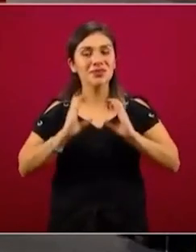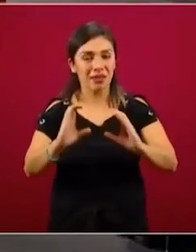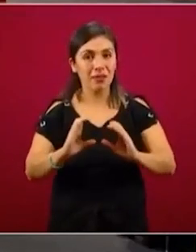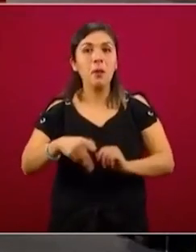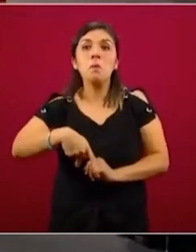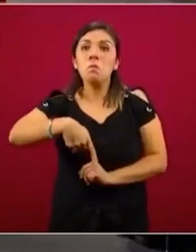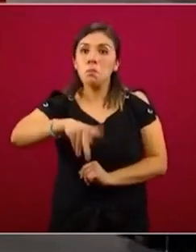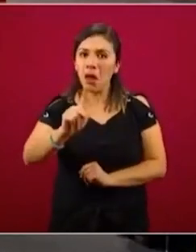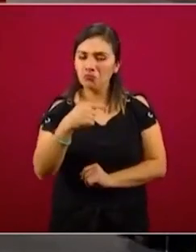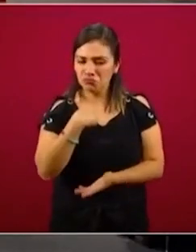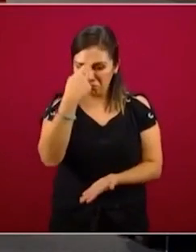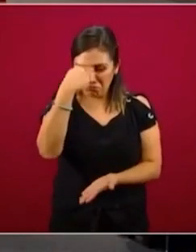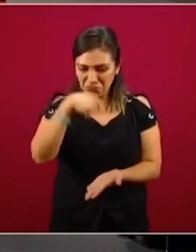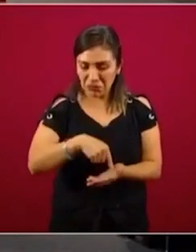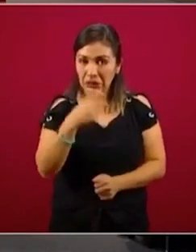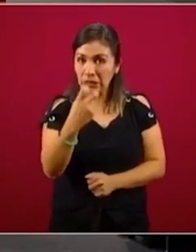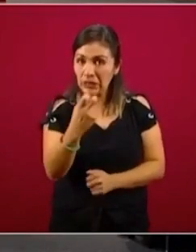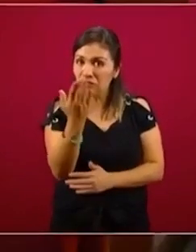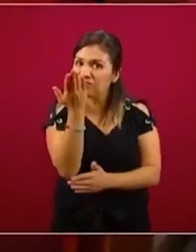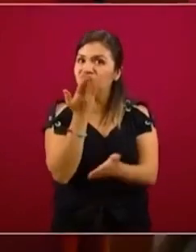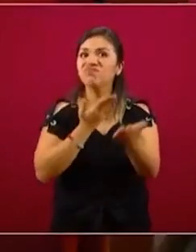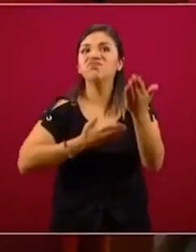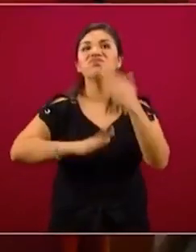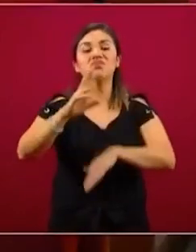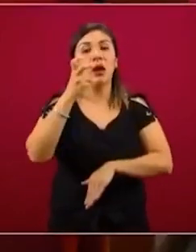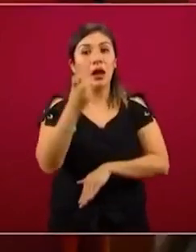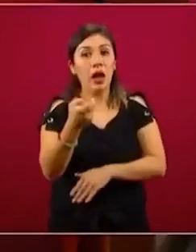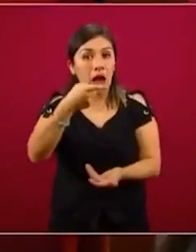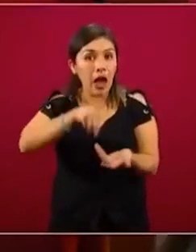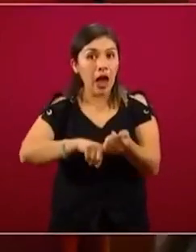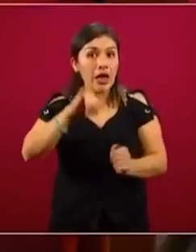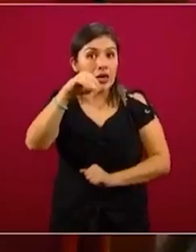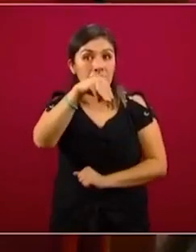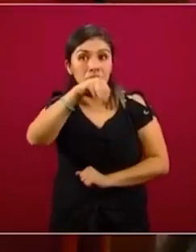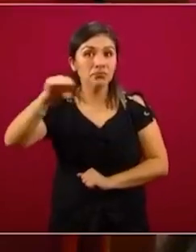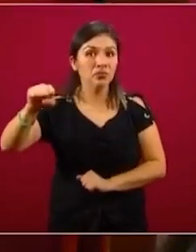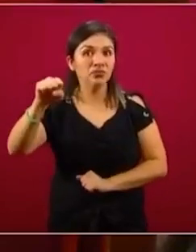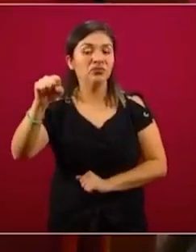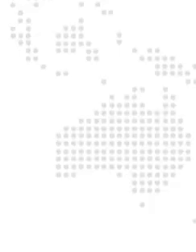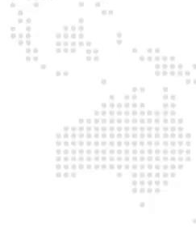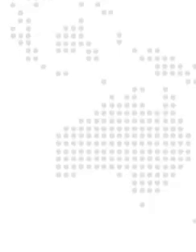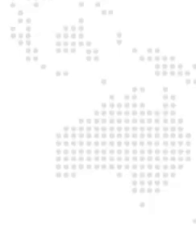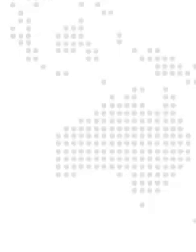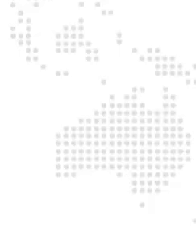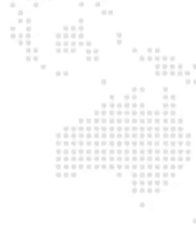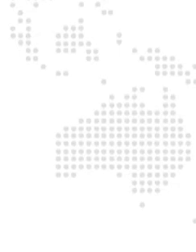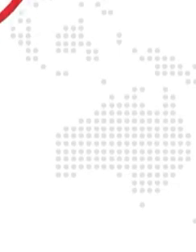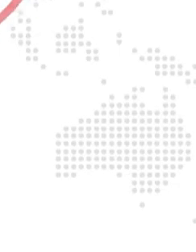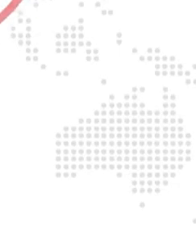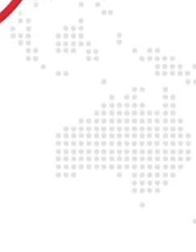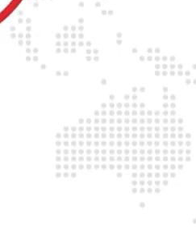Sin embargo, yo creo que eso es trascendental dentro del Instituto Mexicano del Seguro Social.